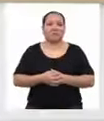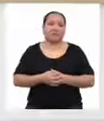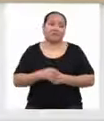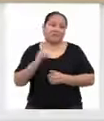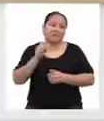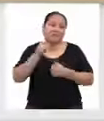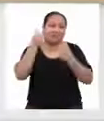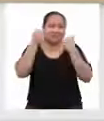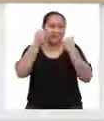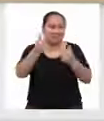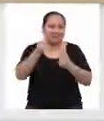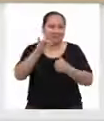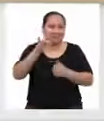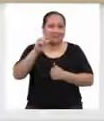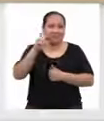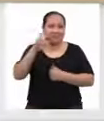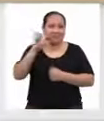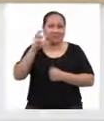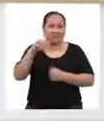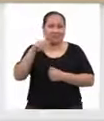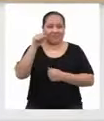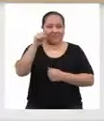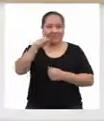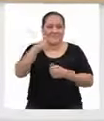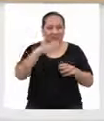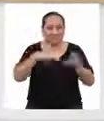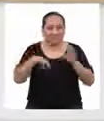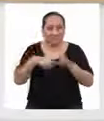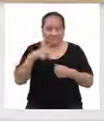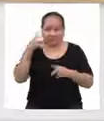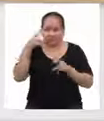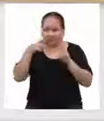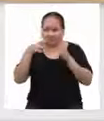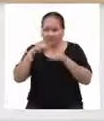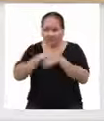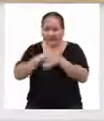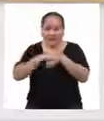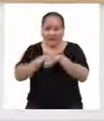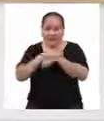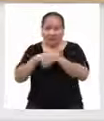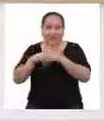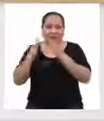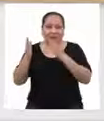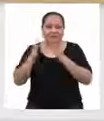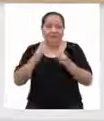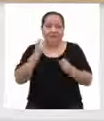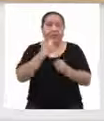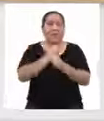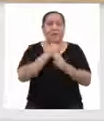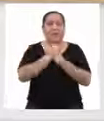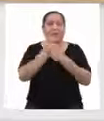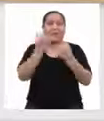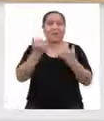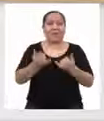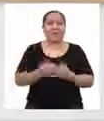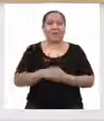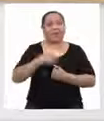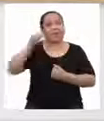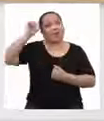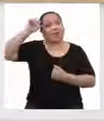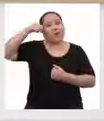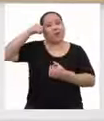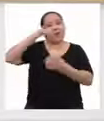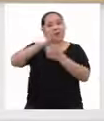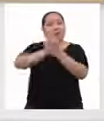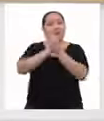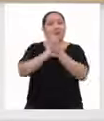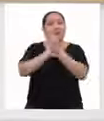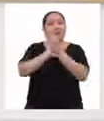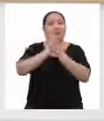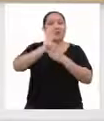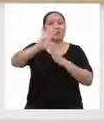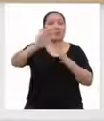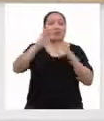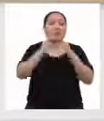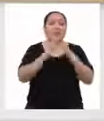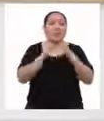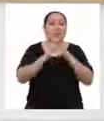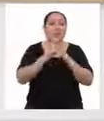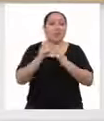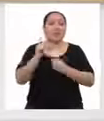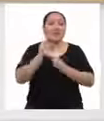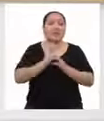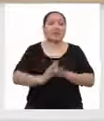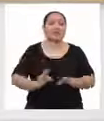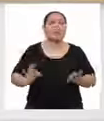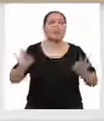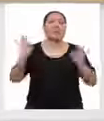Súper, Yaremis. Lo que acabas de hacer es planificar nuestro trabajo de hoy. Recuerden, amigas y amigos en sus casas, que es